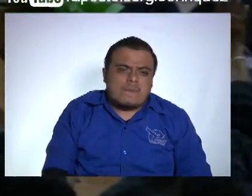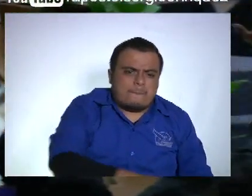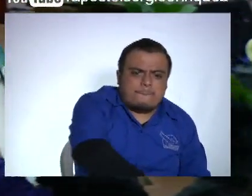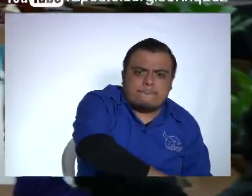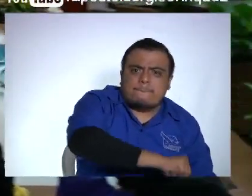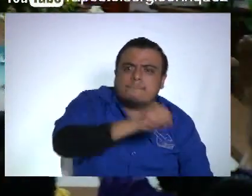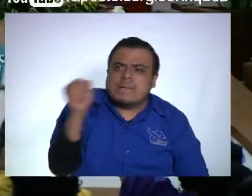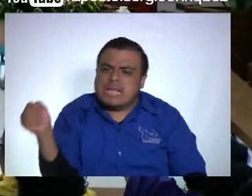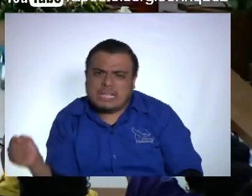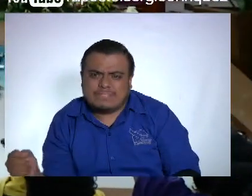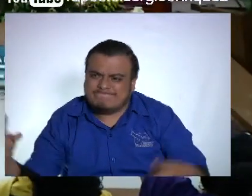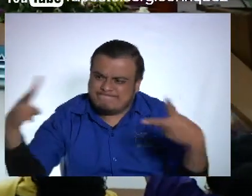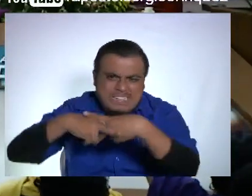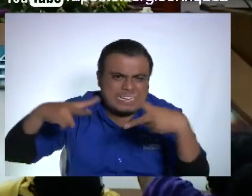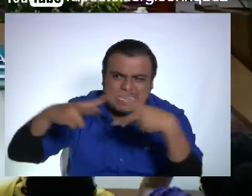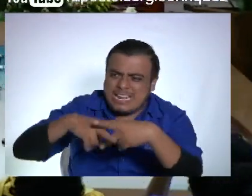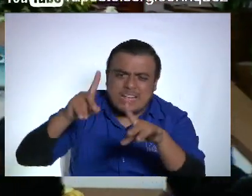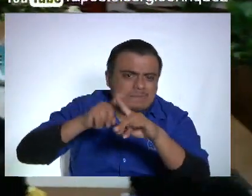ti.